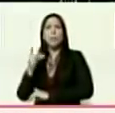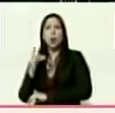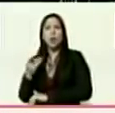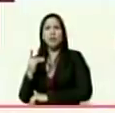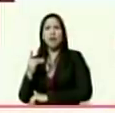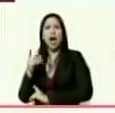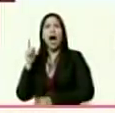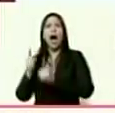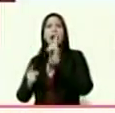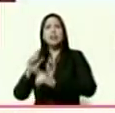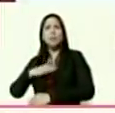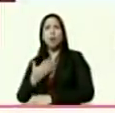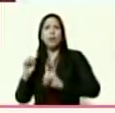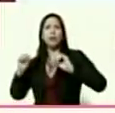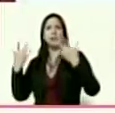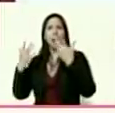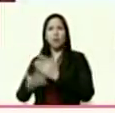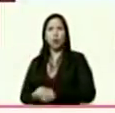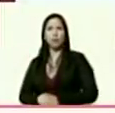salvo?